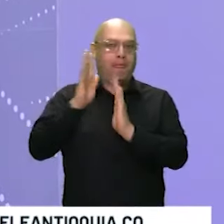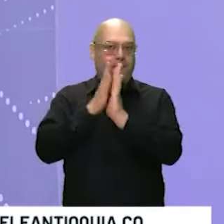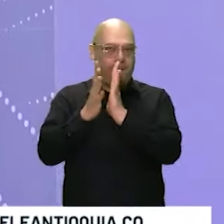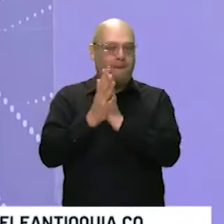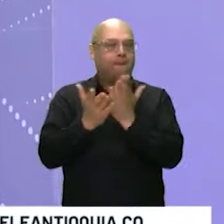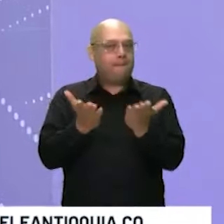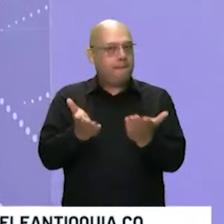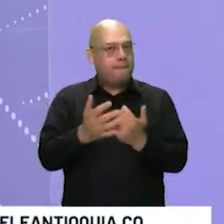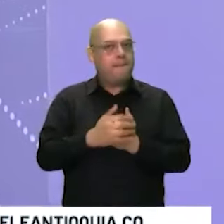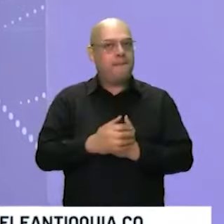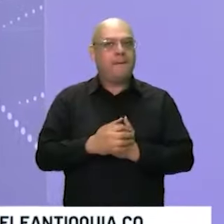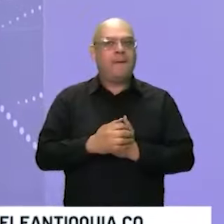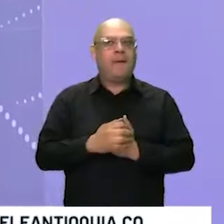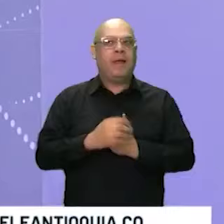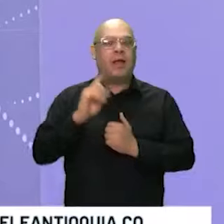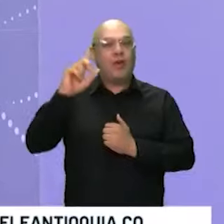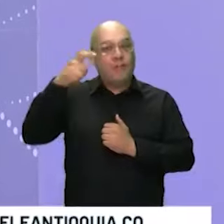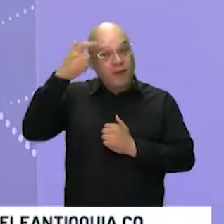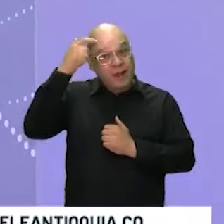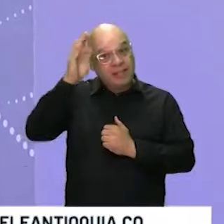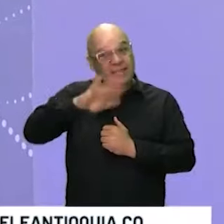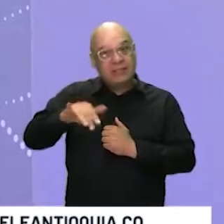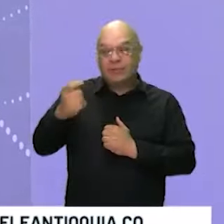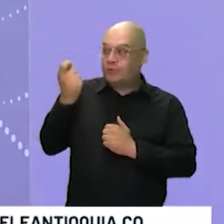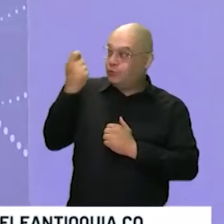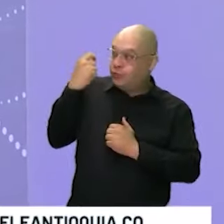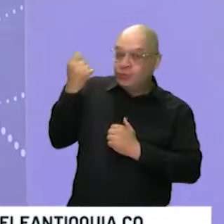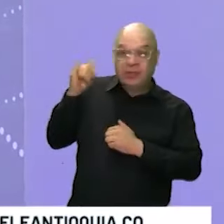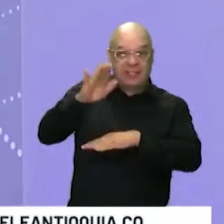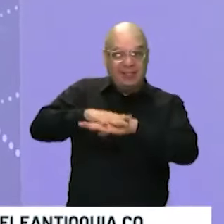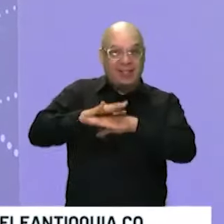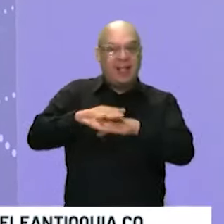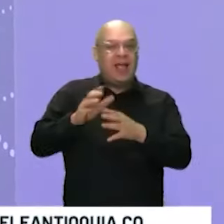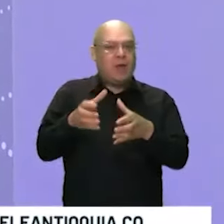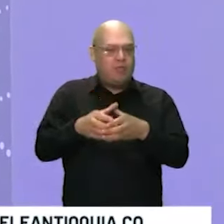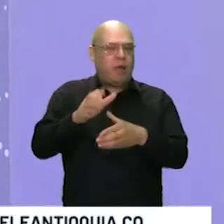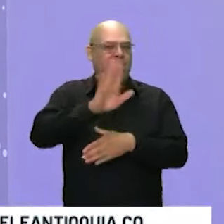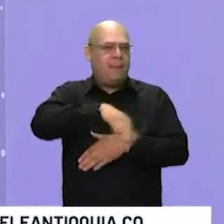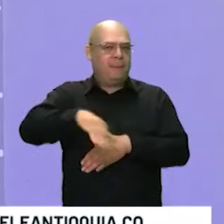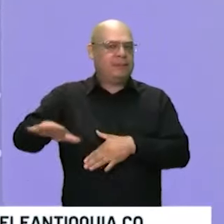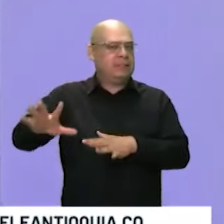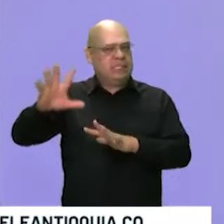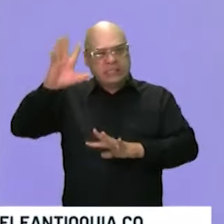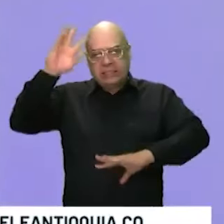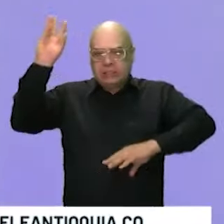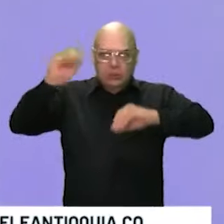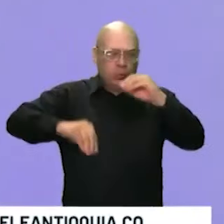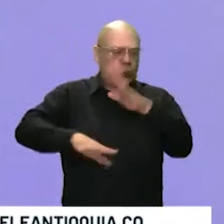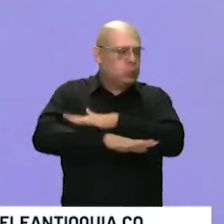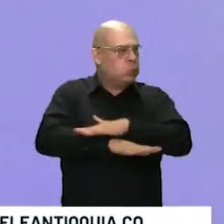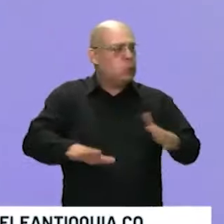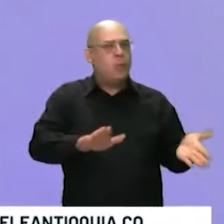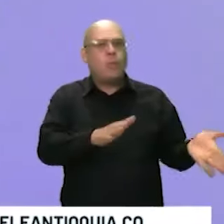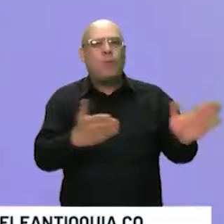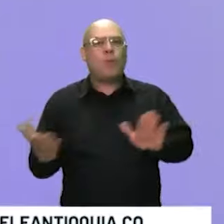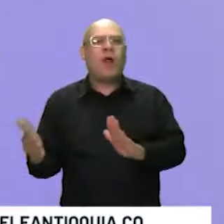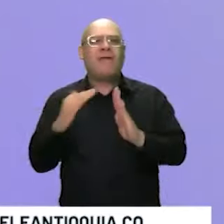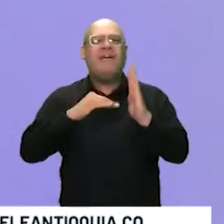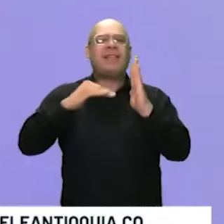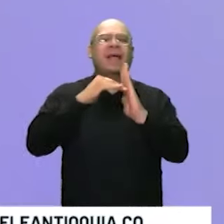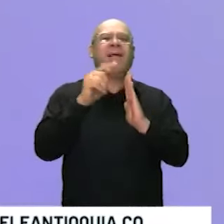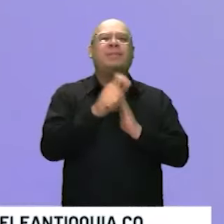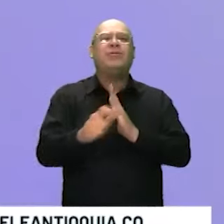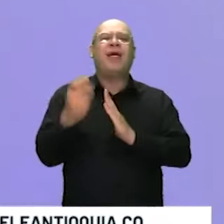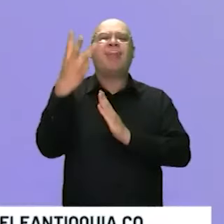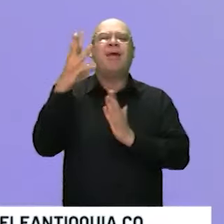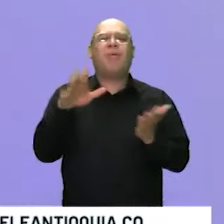la gobernación en las últimas horas y diferentes gremios del departamento rechazaron el asesinato de 6 soldados en Valdivia. Hicieron un llamado puntual